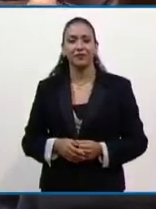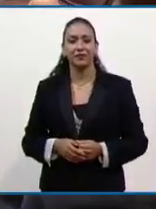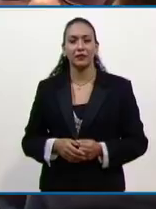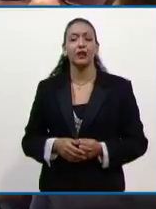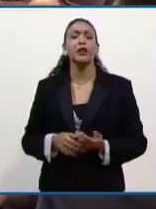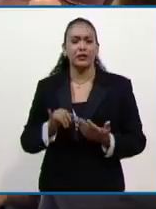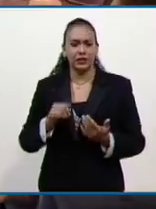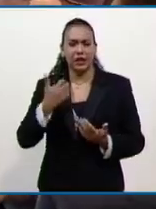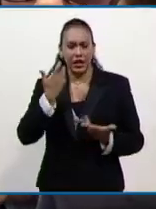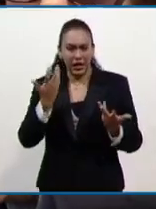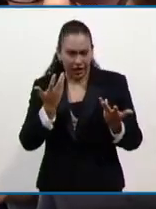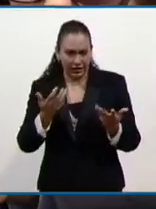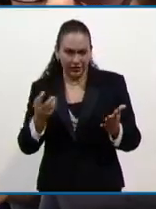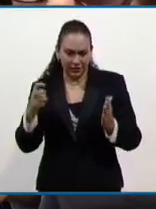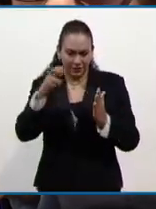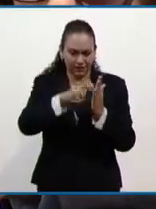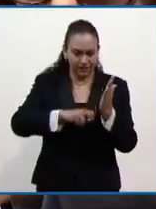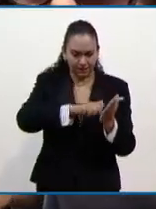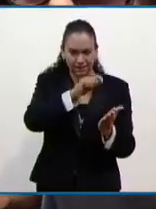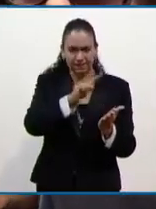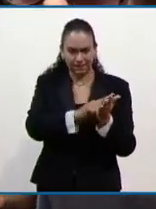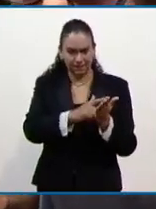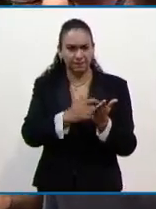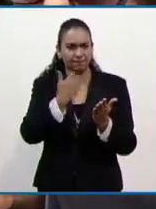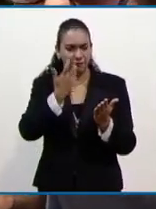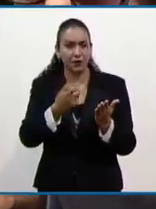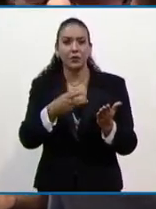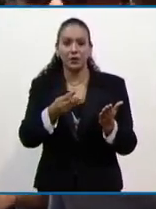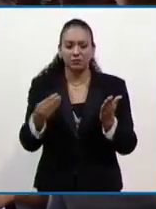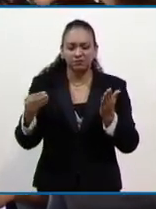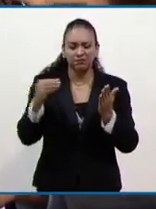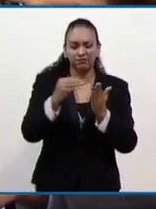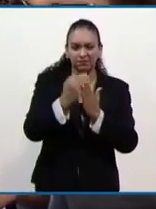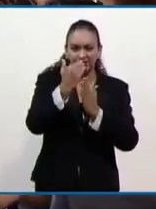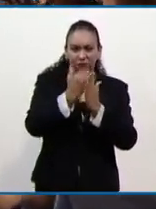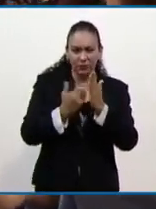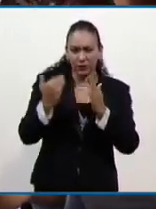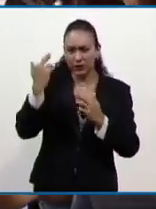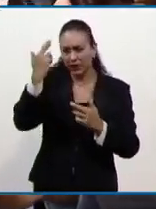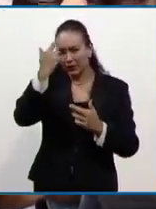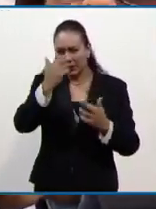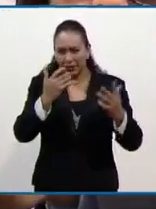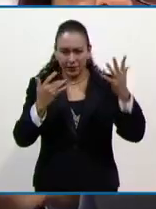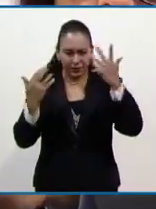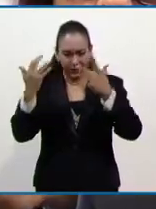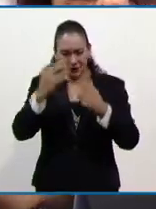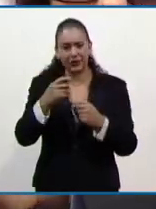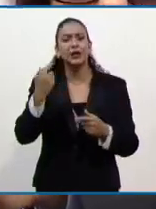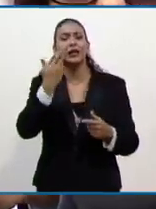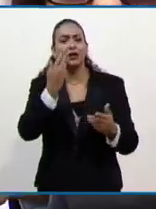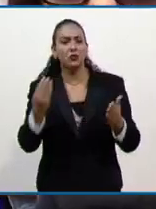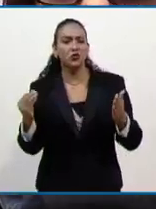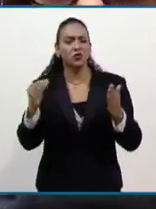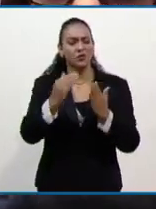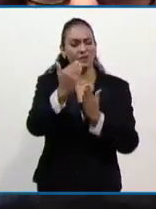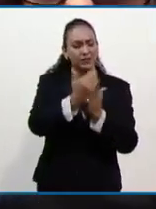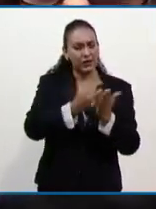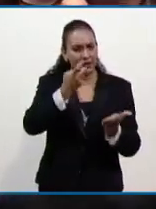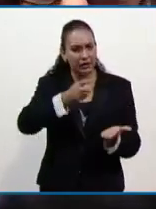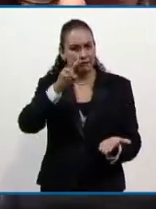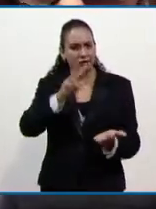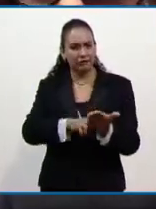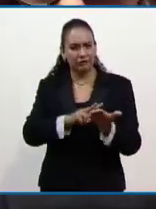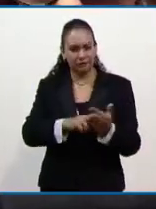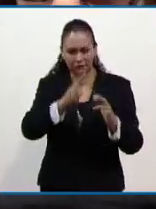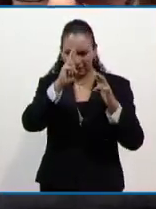reforma constitucional planteada y en análisis en este momento, tenemos que observar esos principios. Y